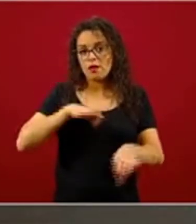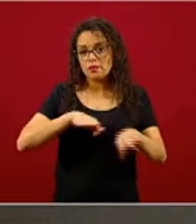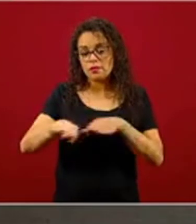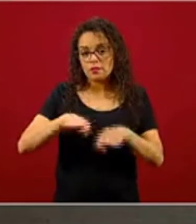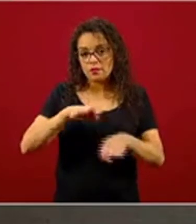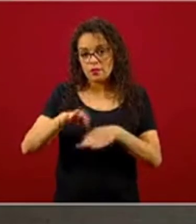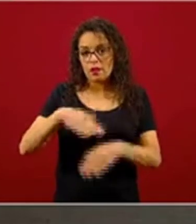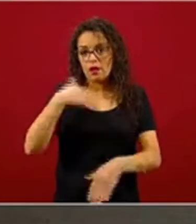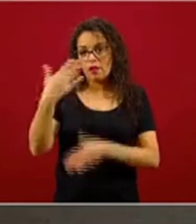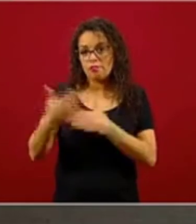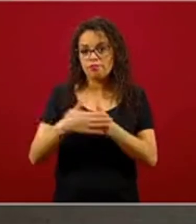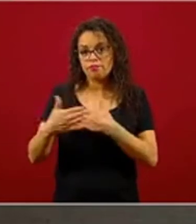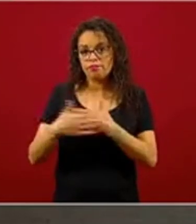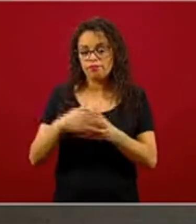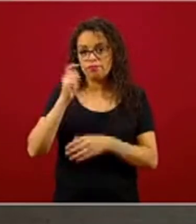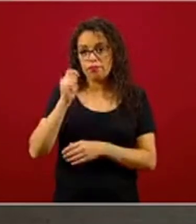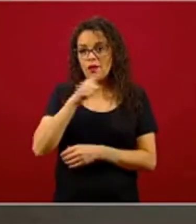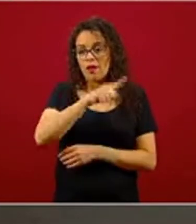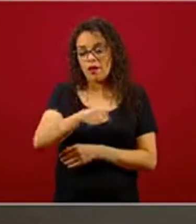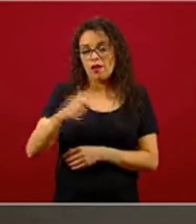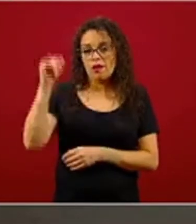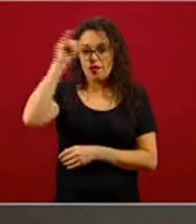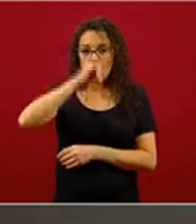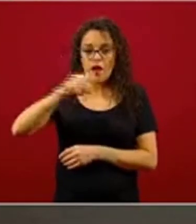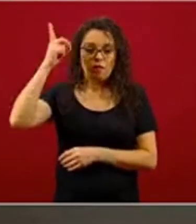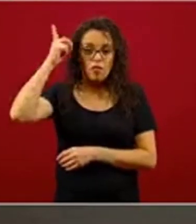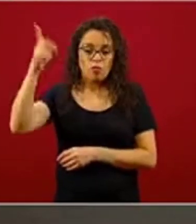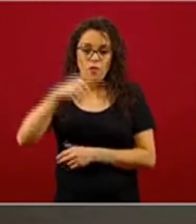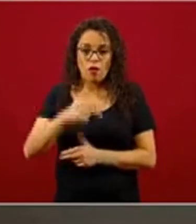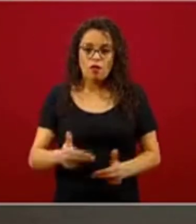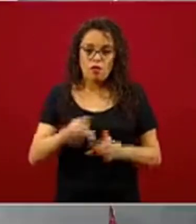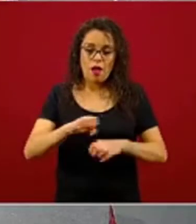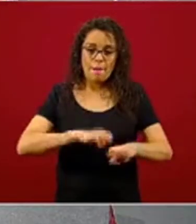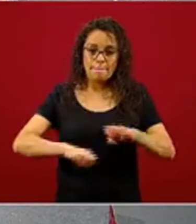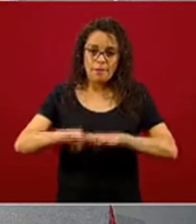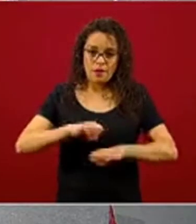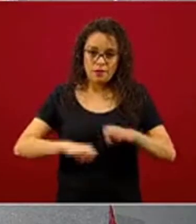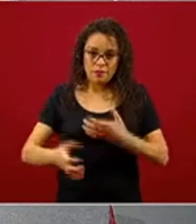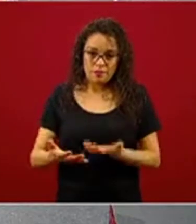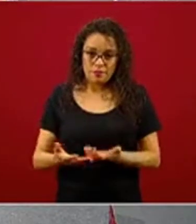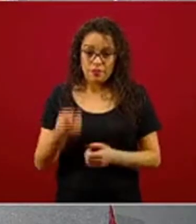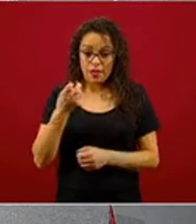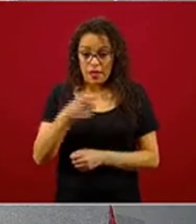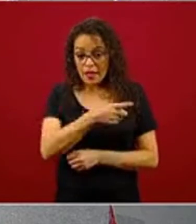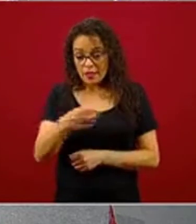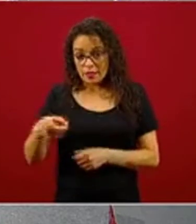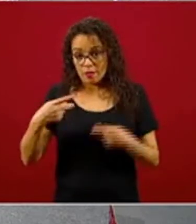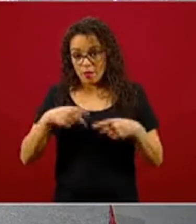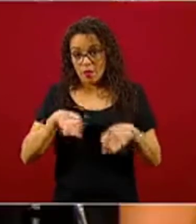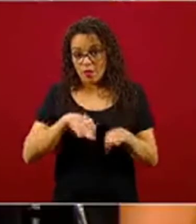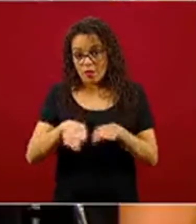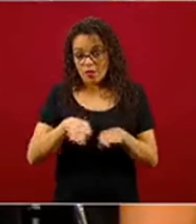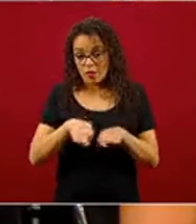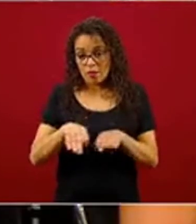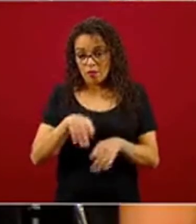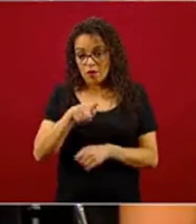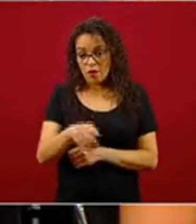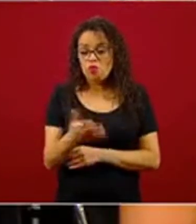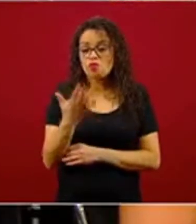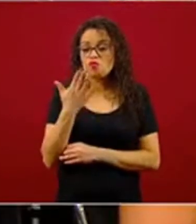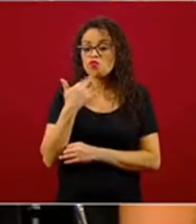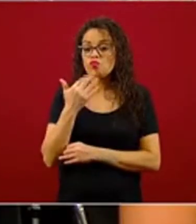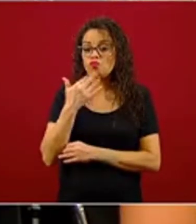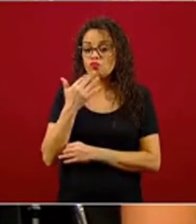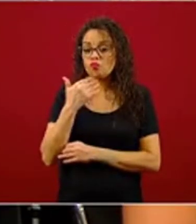próximo ejercicio, ¿no? Entonces, para estos trabajadores que no tienen esta parte de